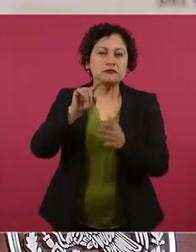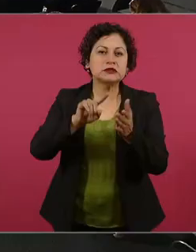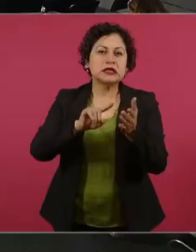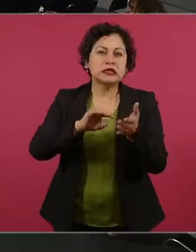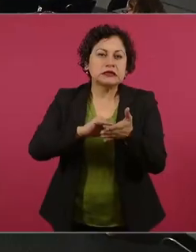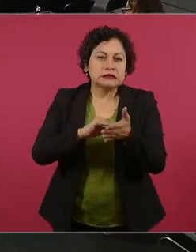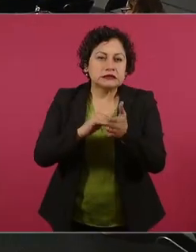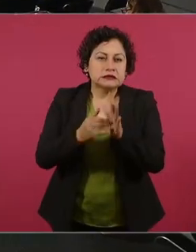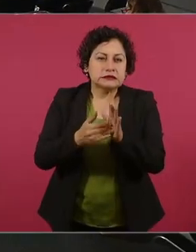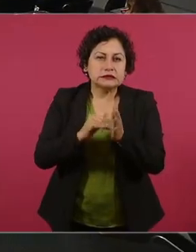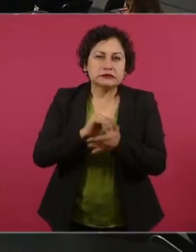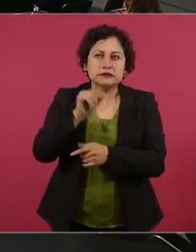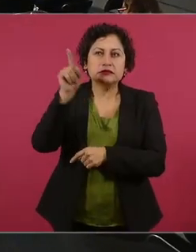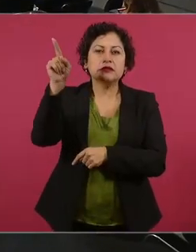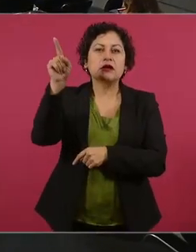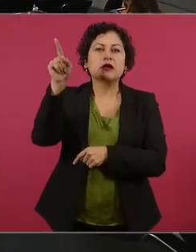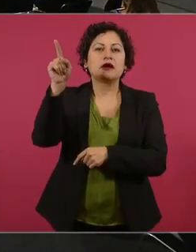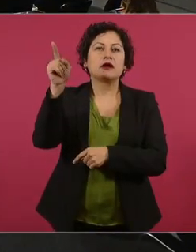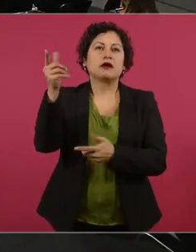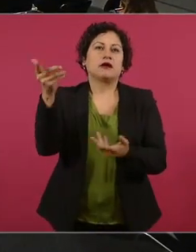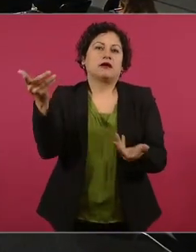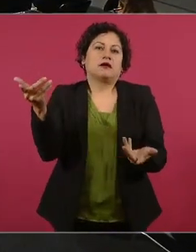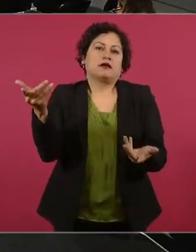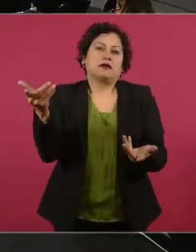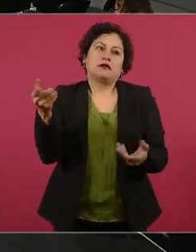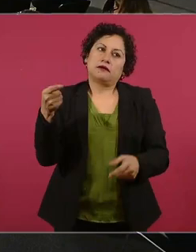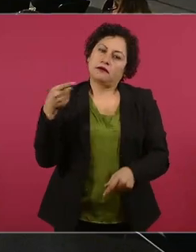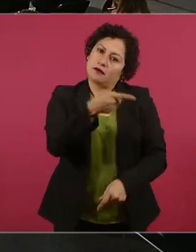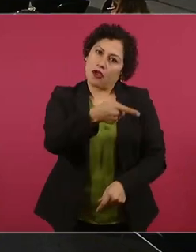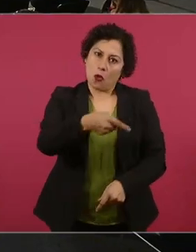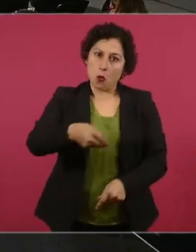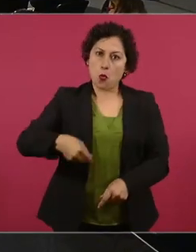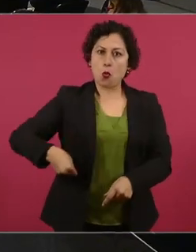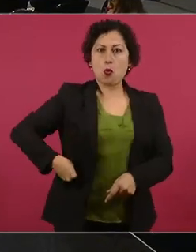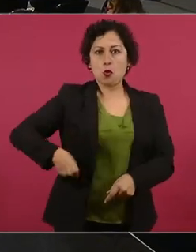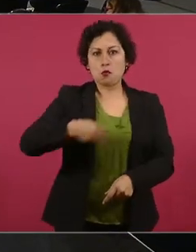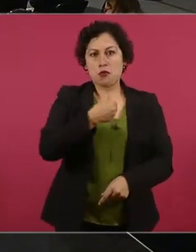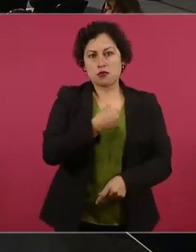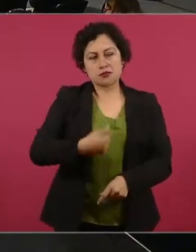piensan, no, pues es el presidente.